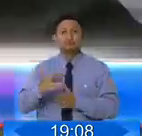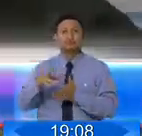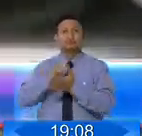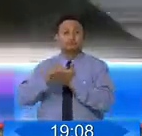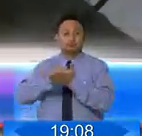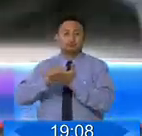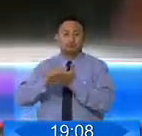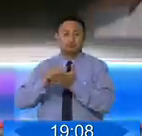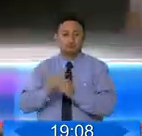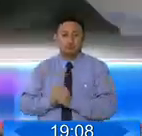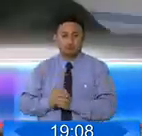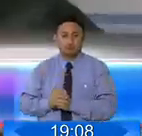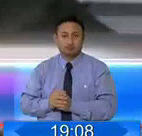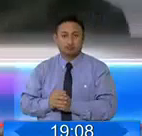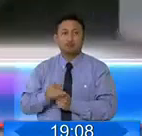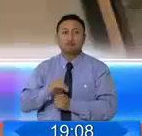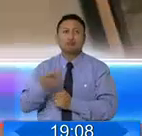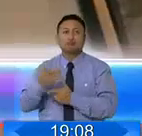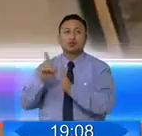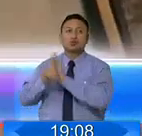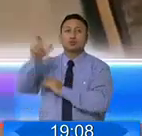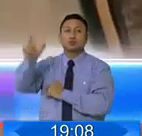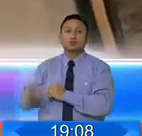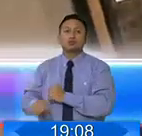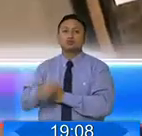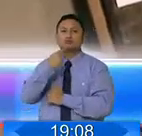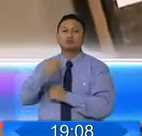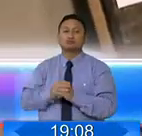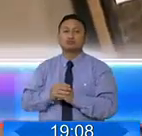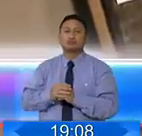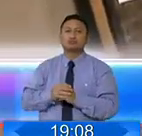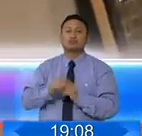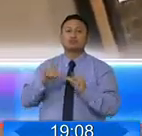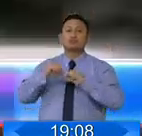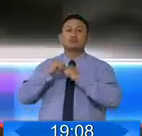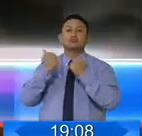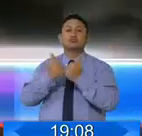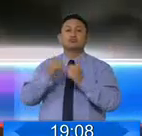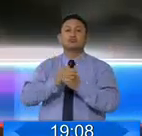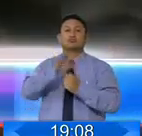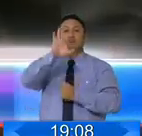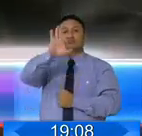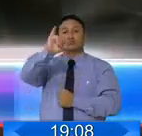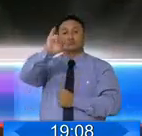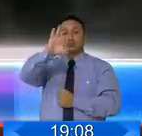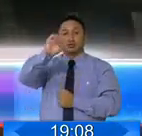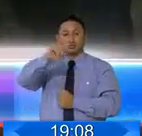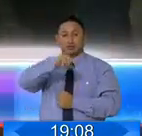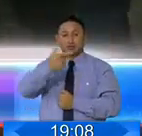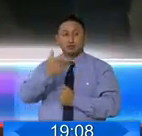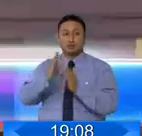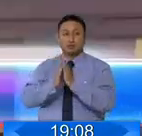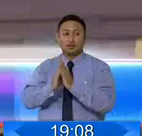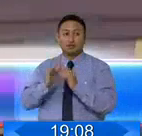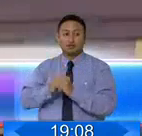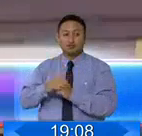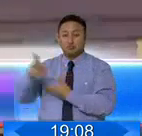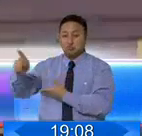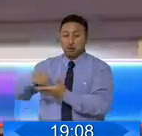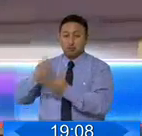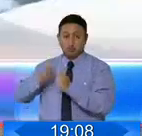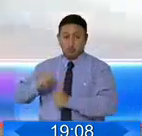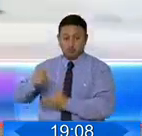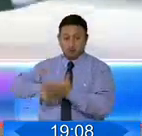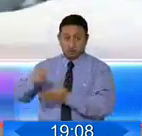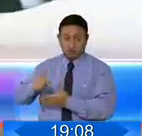hasta el despacho de Cabezas, la denunciante asegura que el legislador Tito Puenchir habría supuestamente solicitado esa cuota para